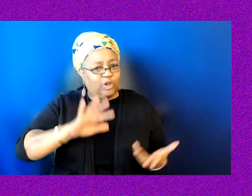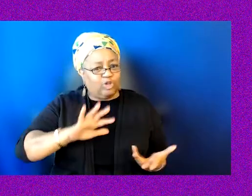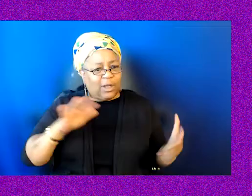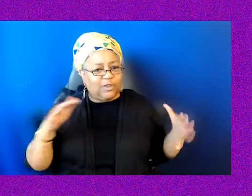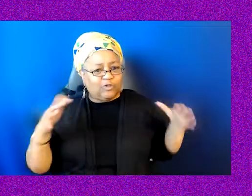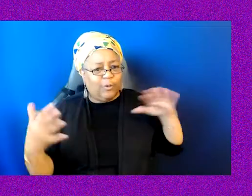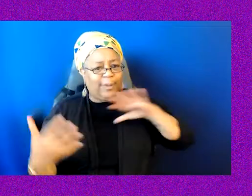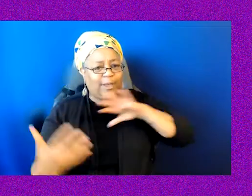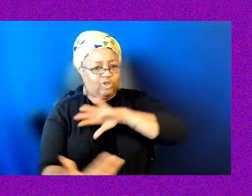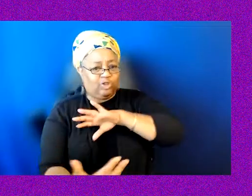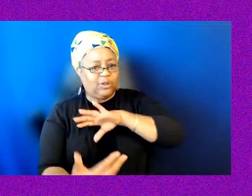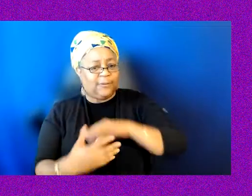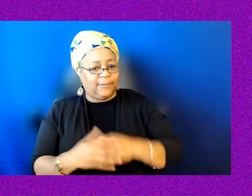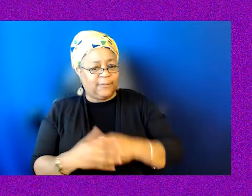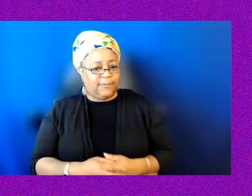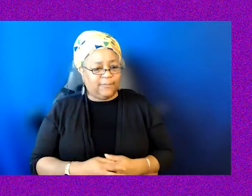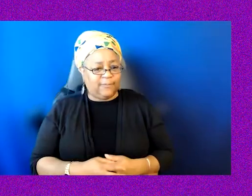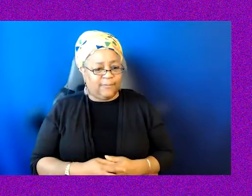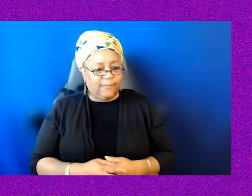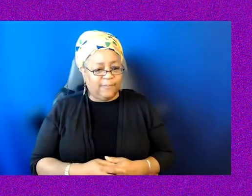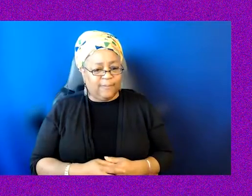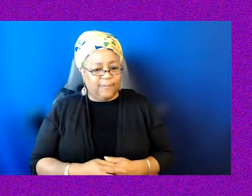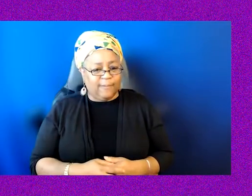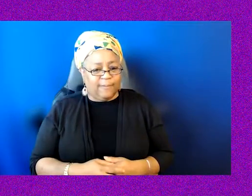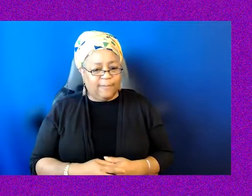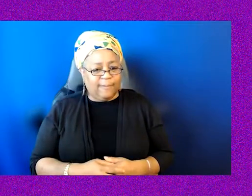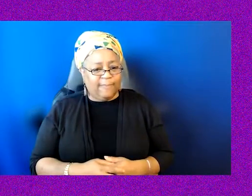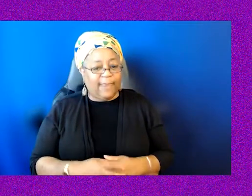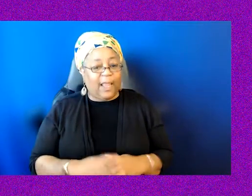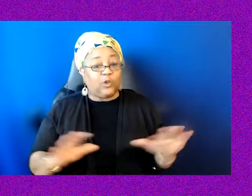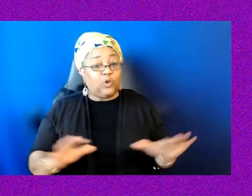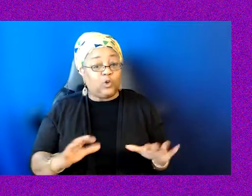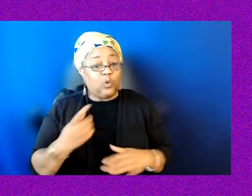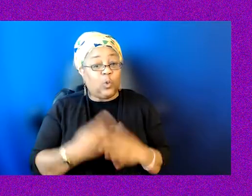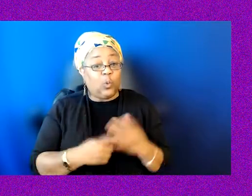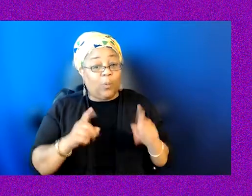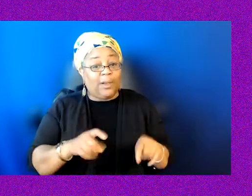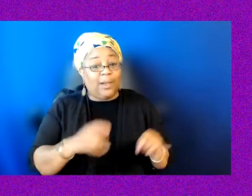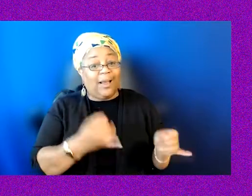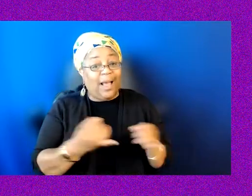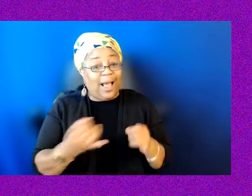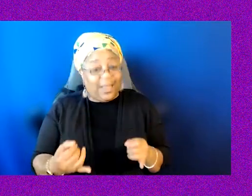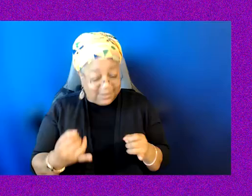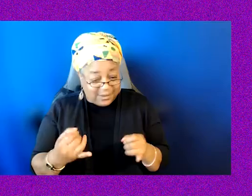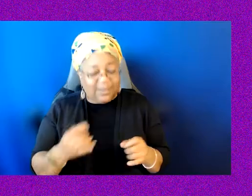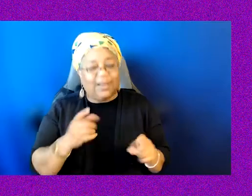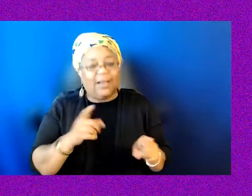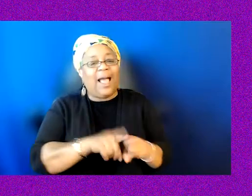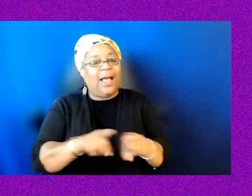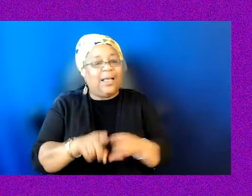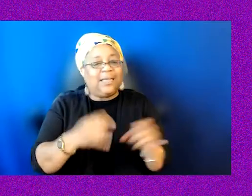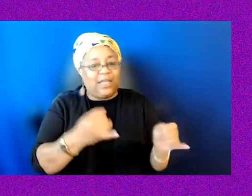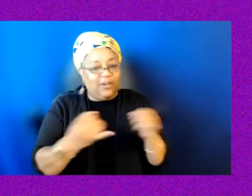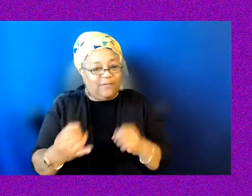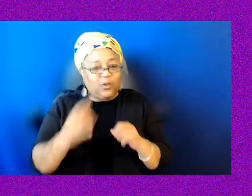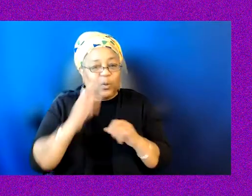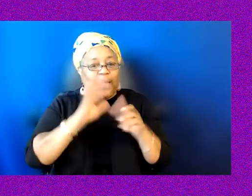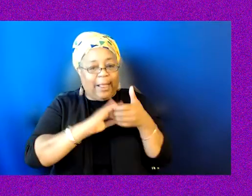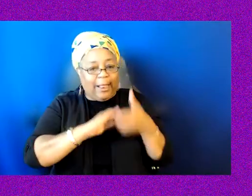to take as individuals and collectives to get to the world of our dreams. Para llegar a nuestro